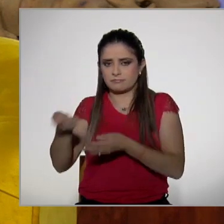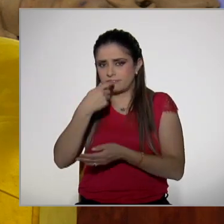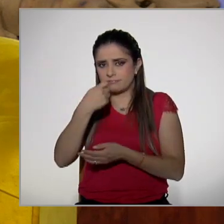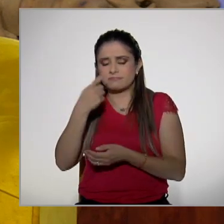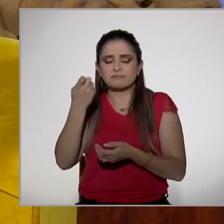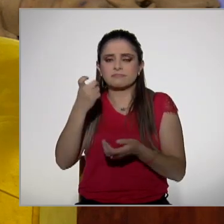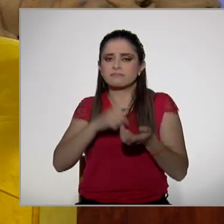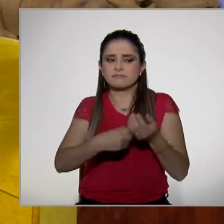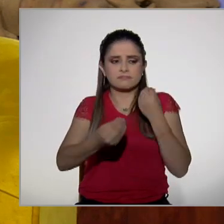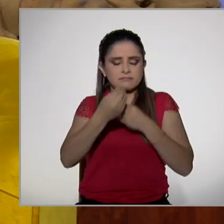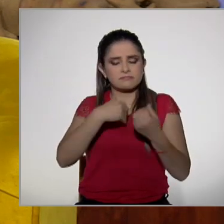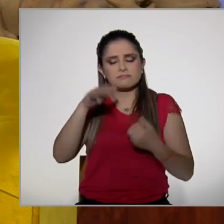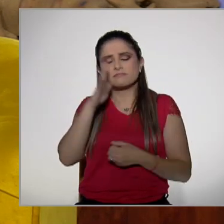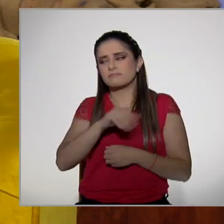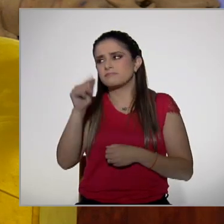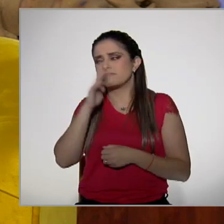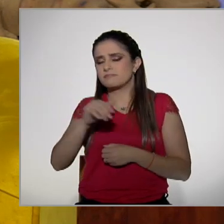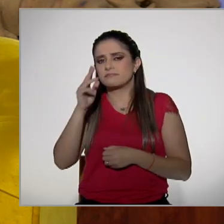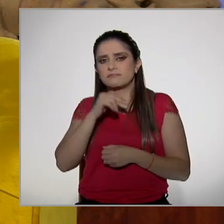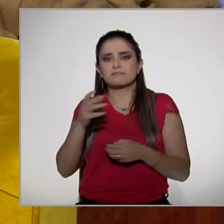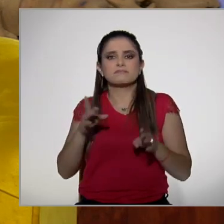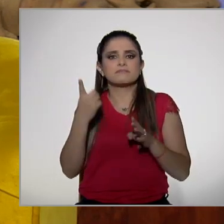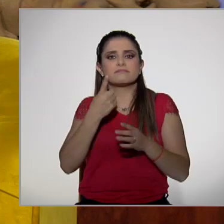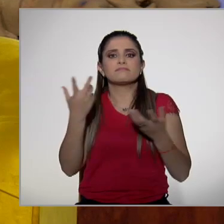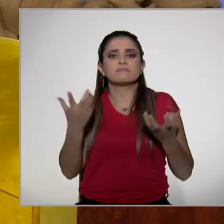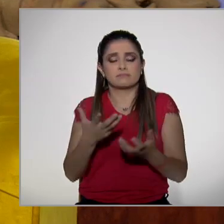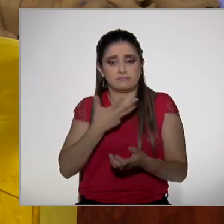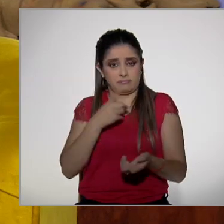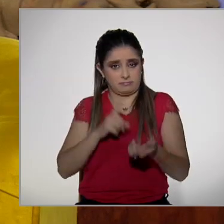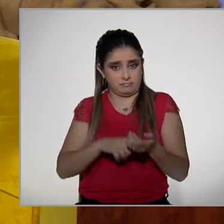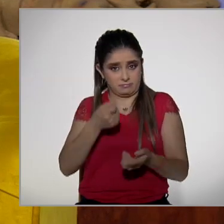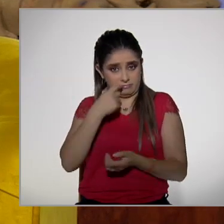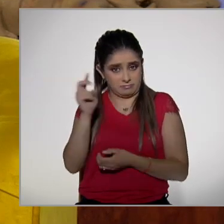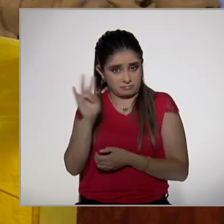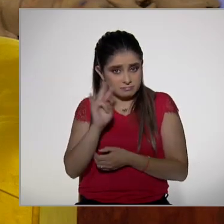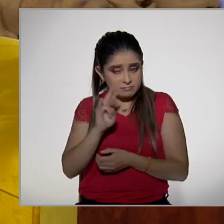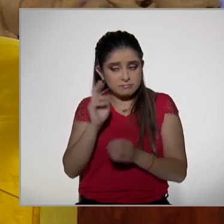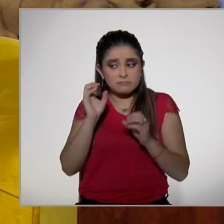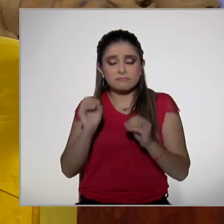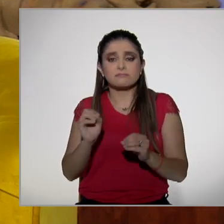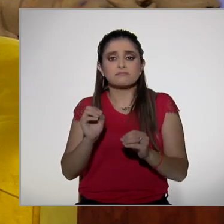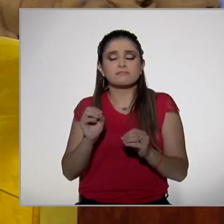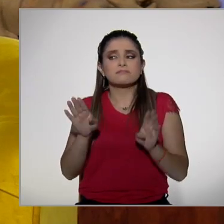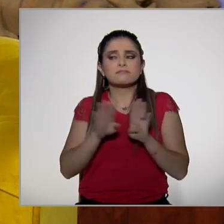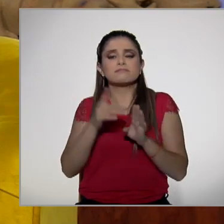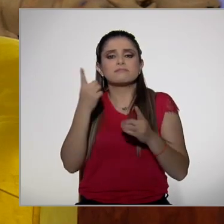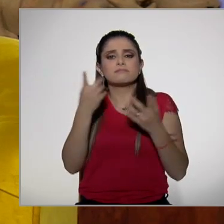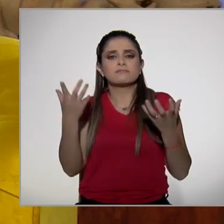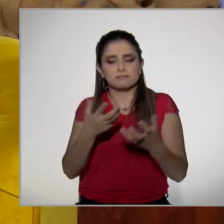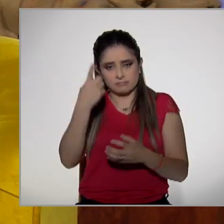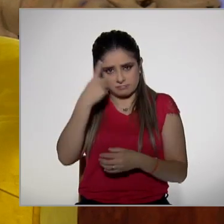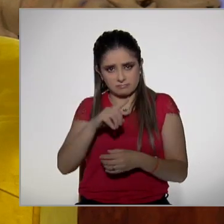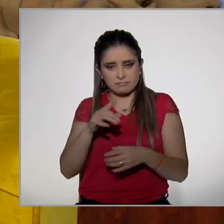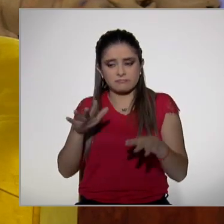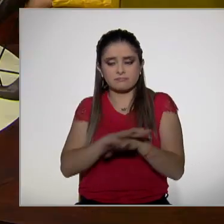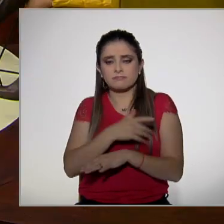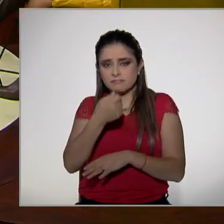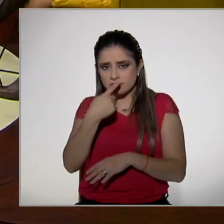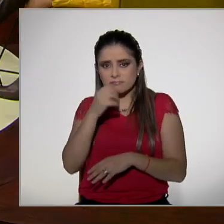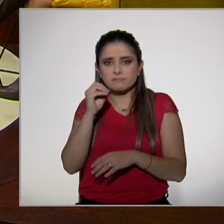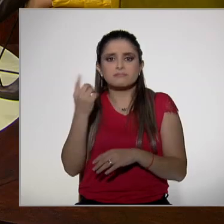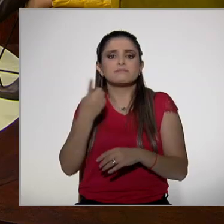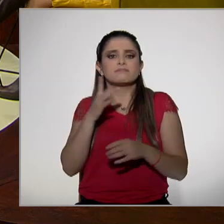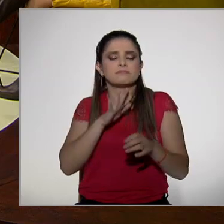consumir esto para prevenir la anemia debe de tomar algún suplemento o debiera de buscar alguna otra estrategia para cambiar el fármaco que le pueden decir